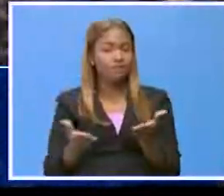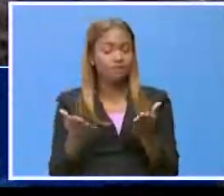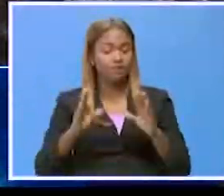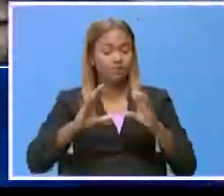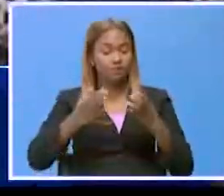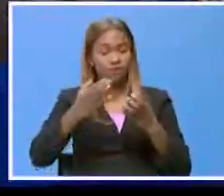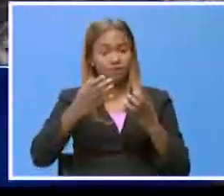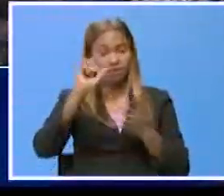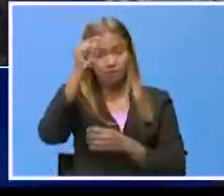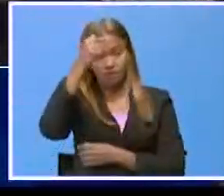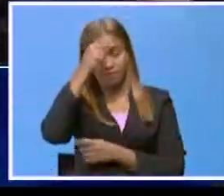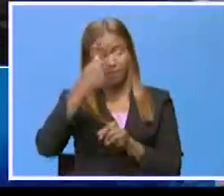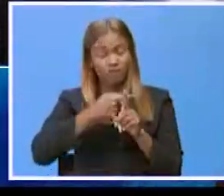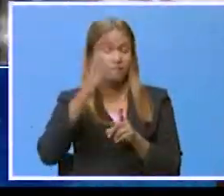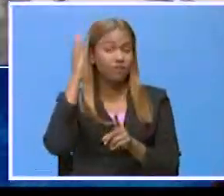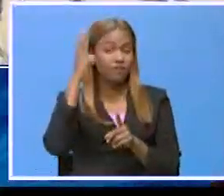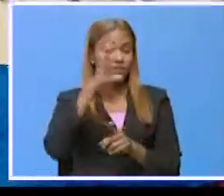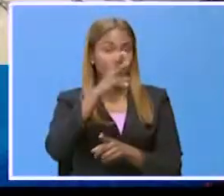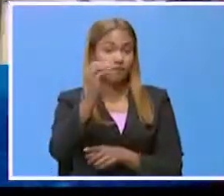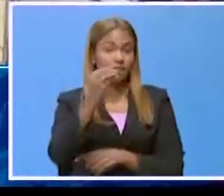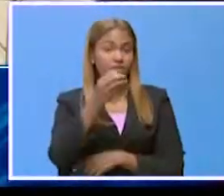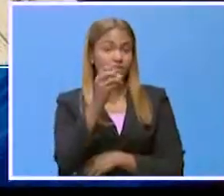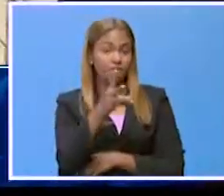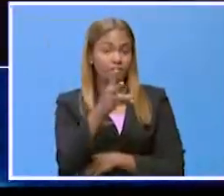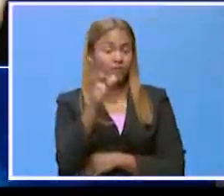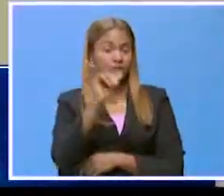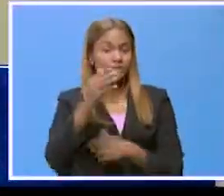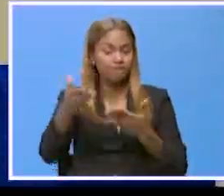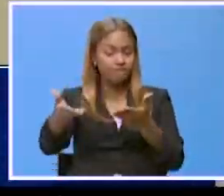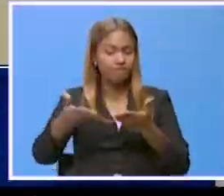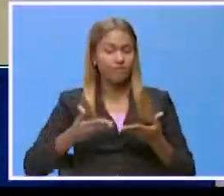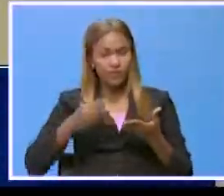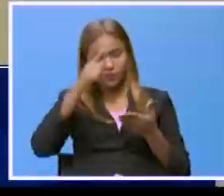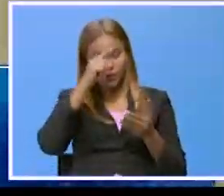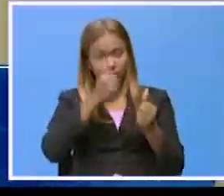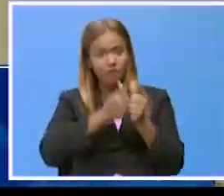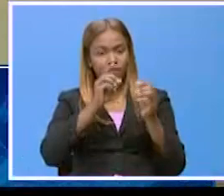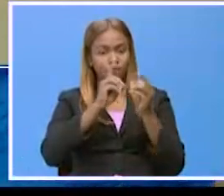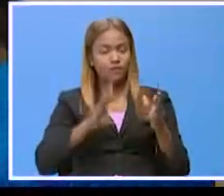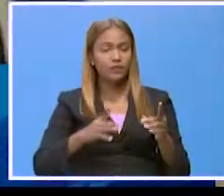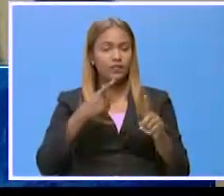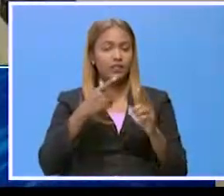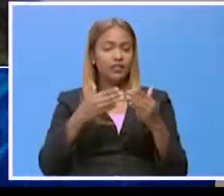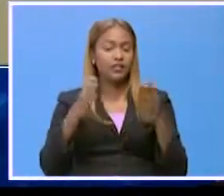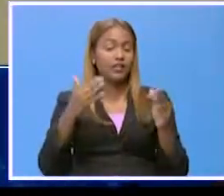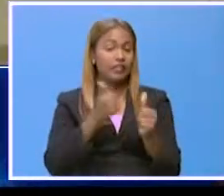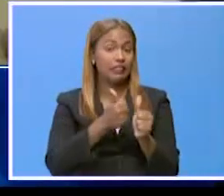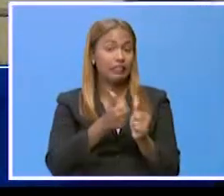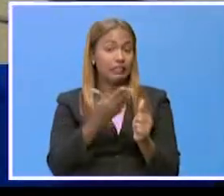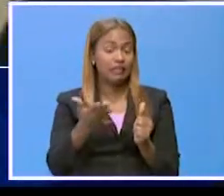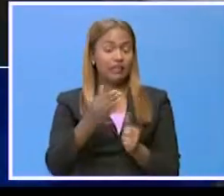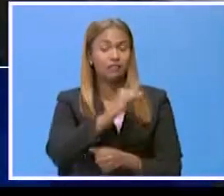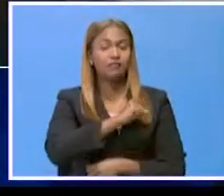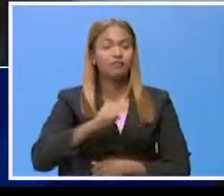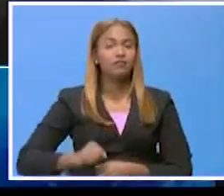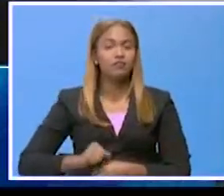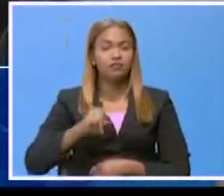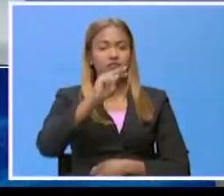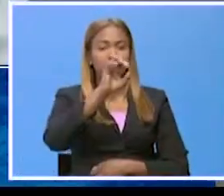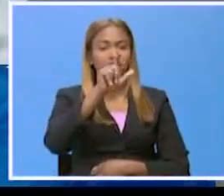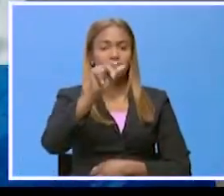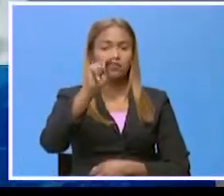corporación estatal de radio y televisión y fue recibido por el mismo director general de la misma el señor nelson